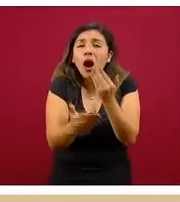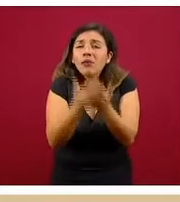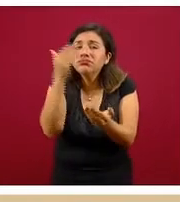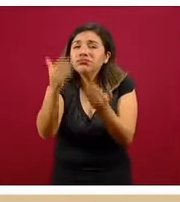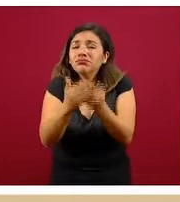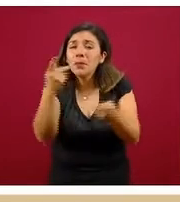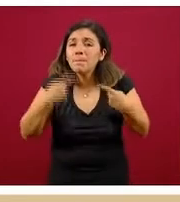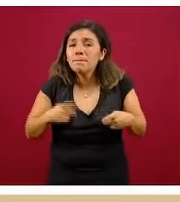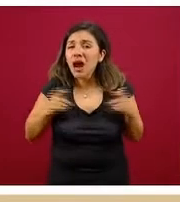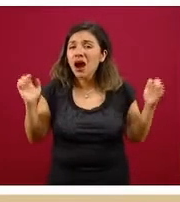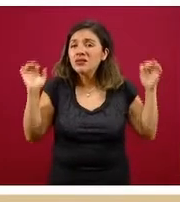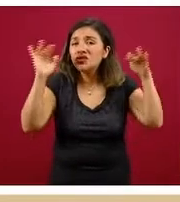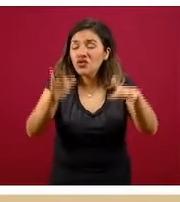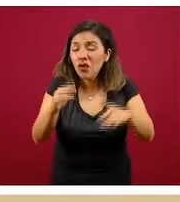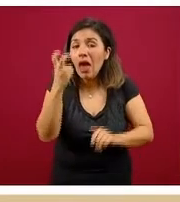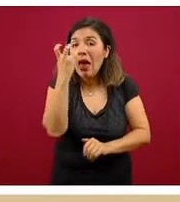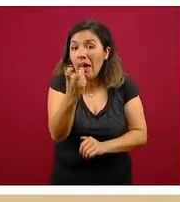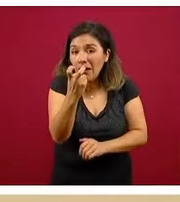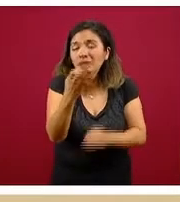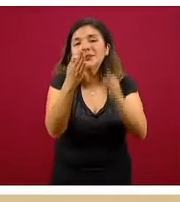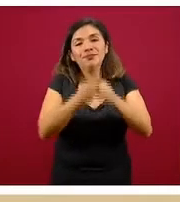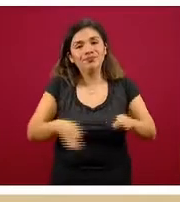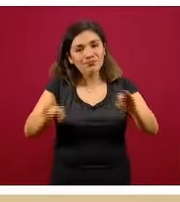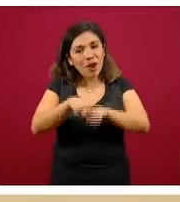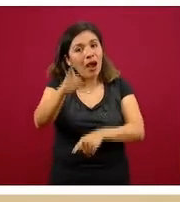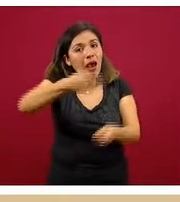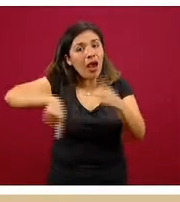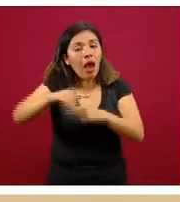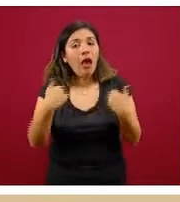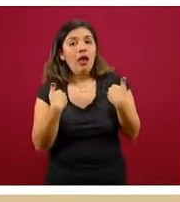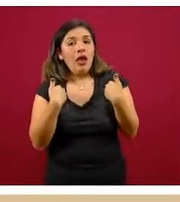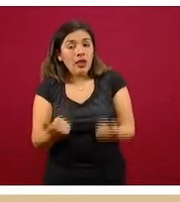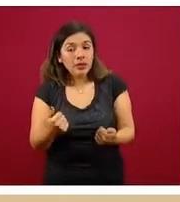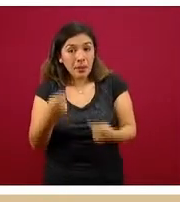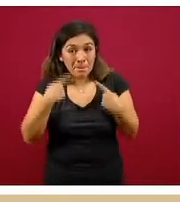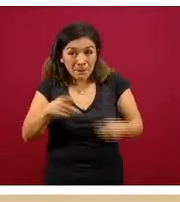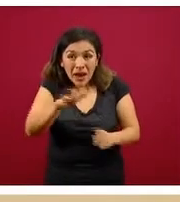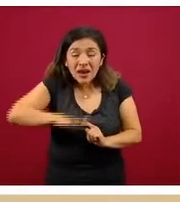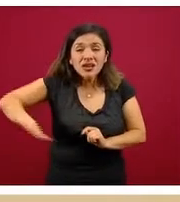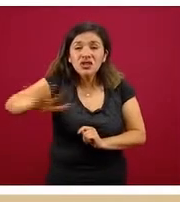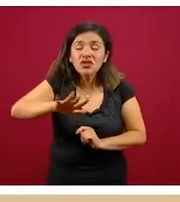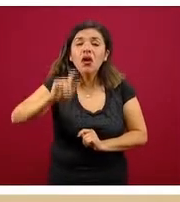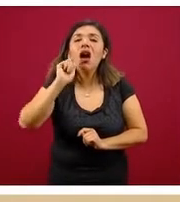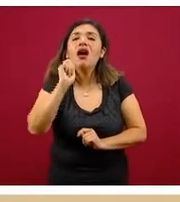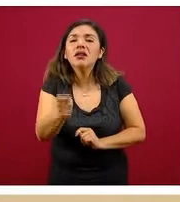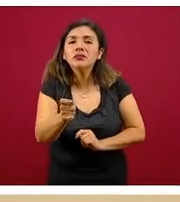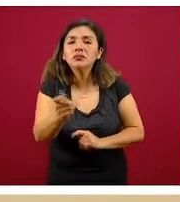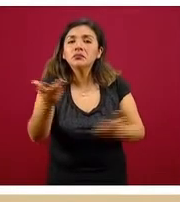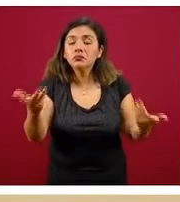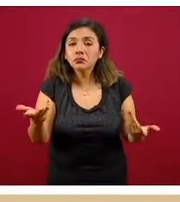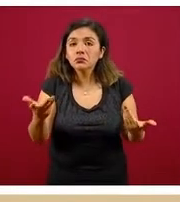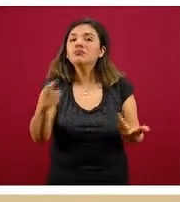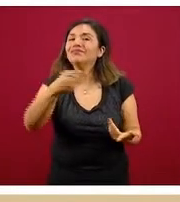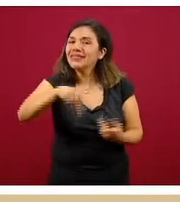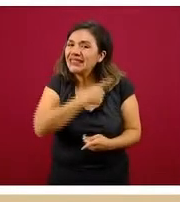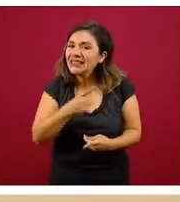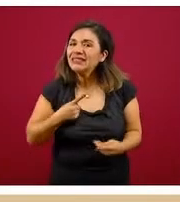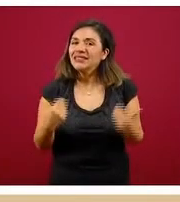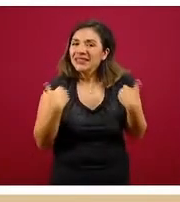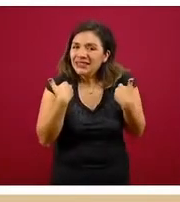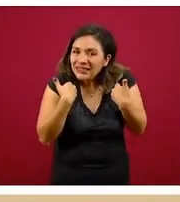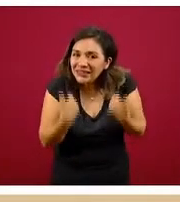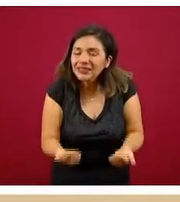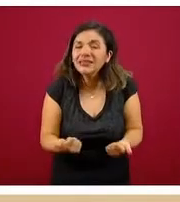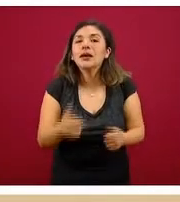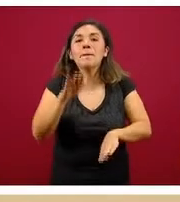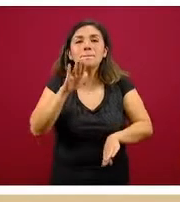este semáforo. Por eso aquí lo importante es transmitir a la población, sí, que entiendan y que en